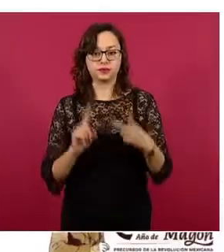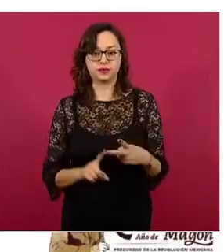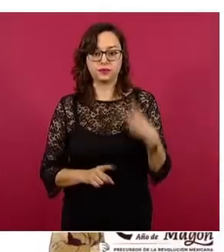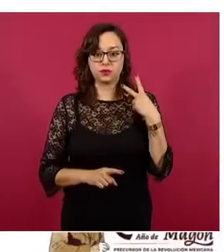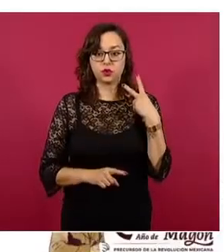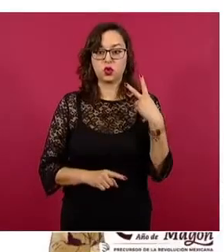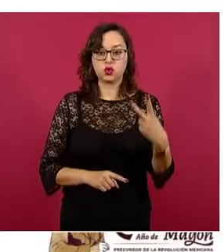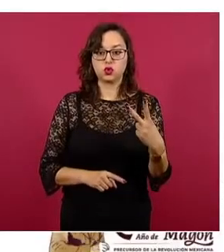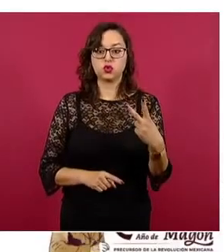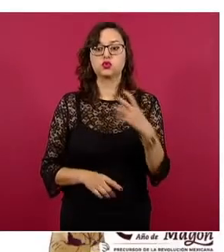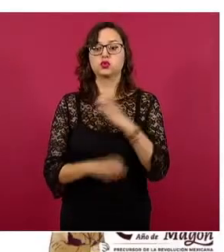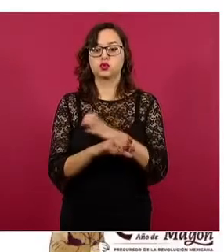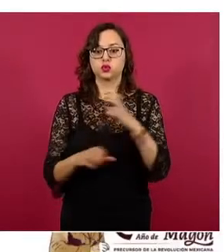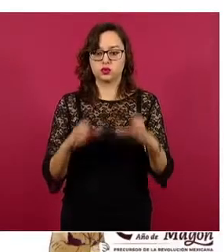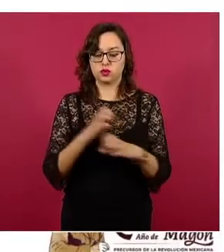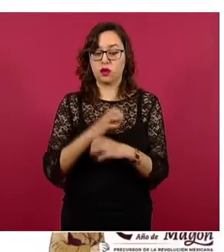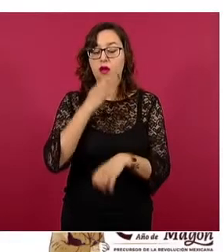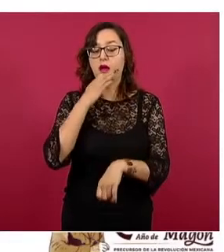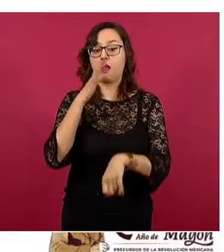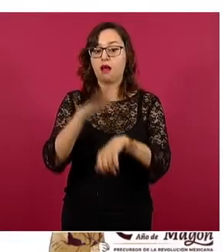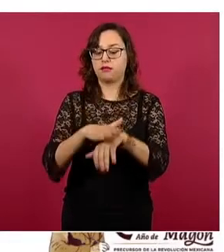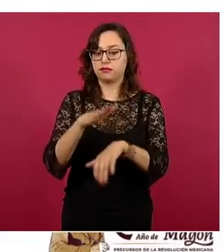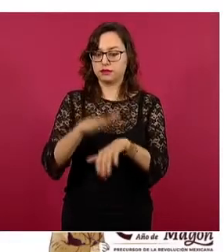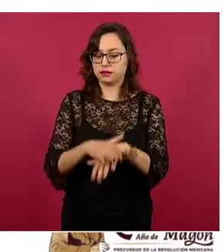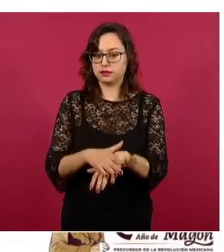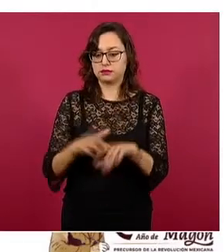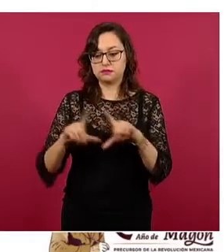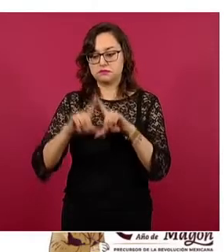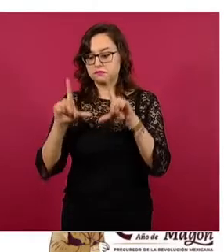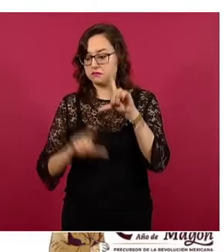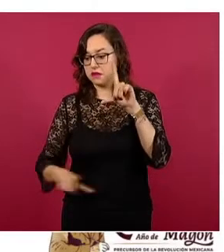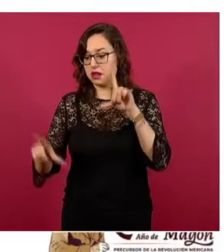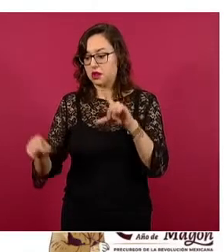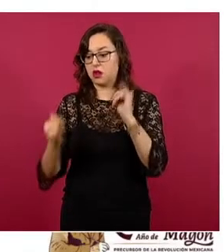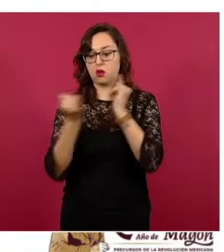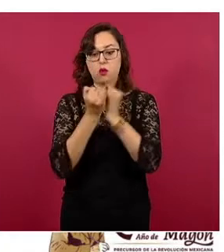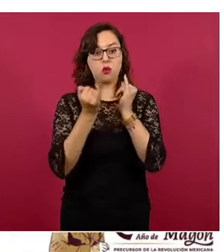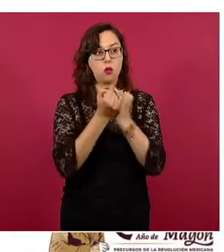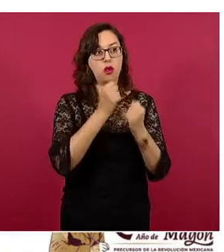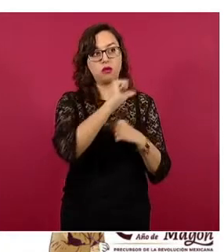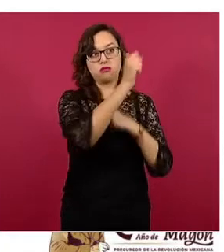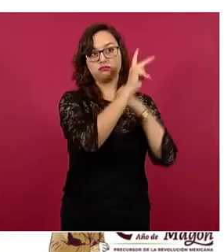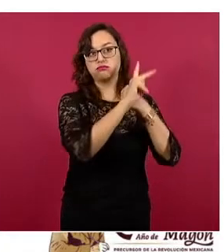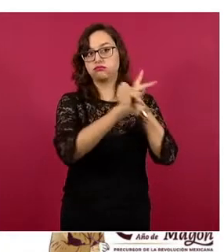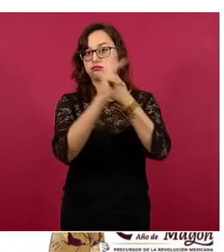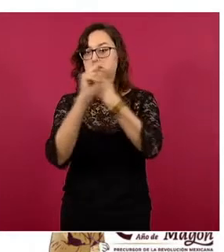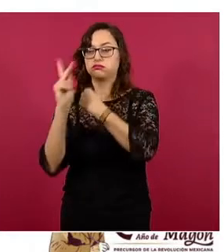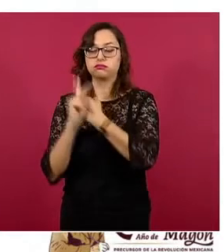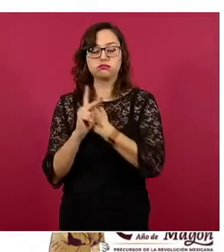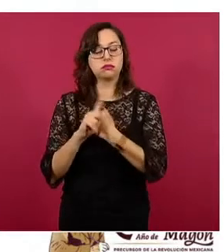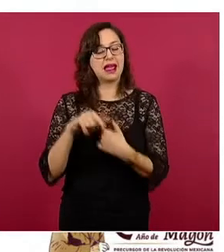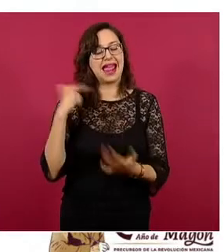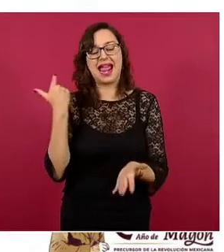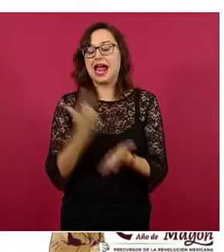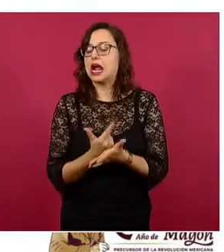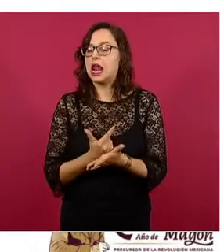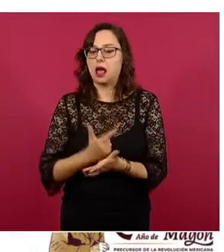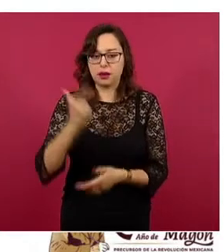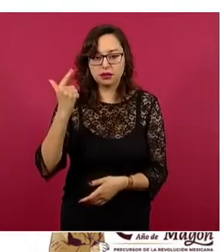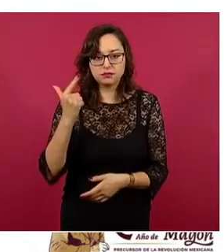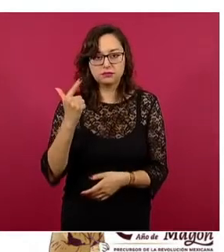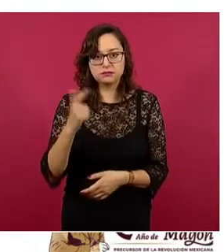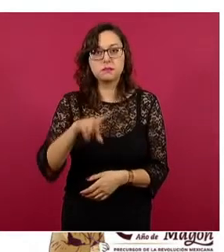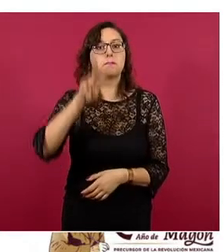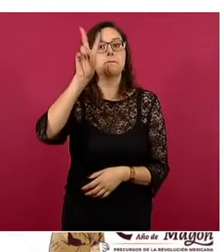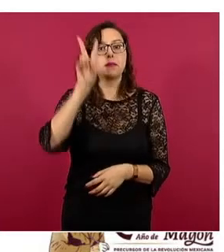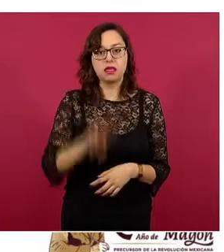en México? Como lo fue en cualquier otra parte del mundo, un impacto muy lamentable. Nunca es deseable una